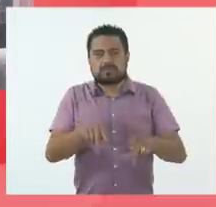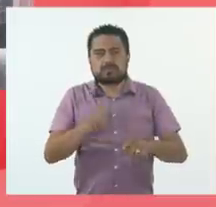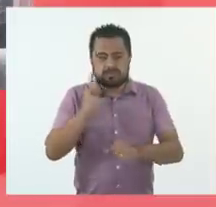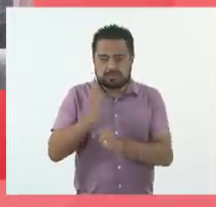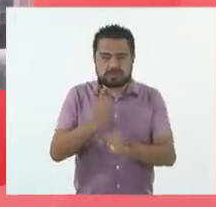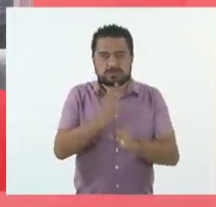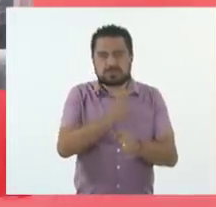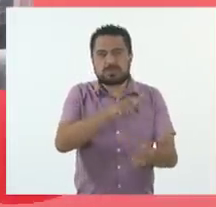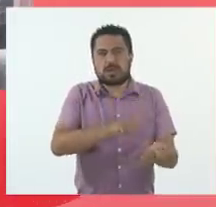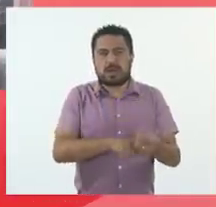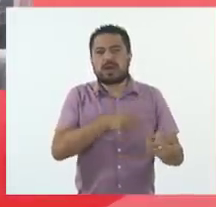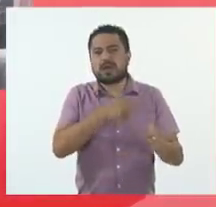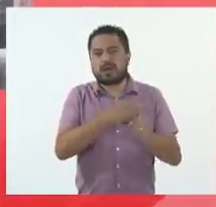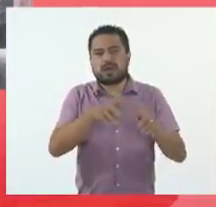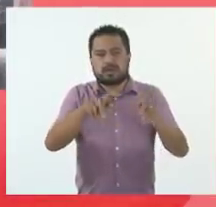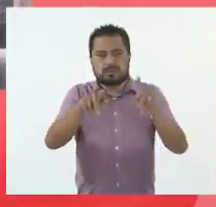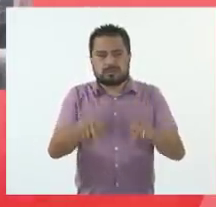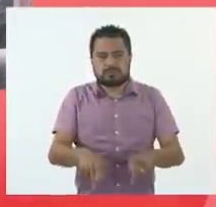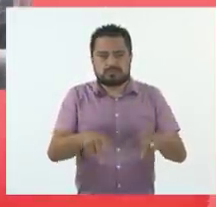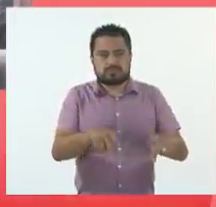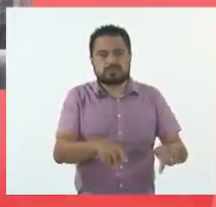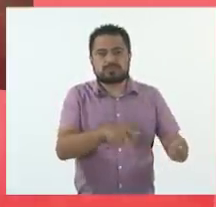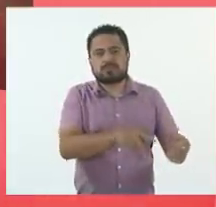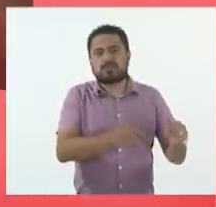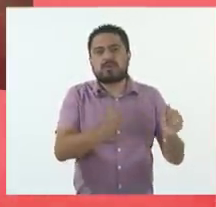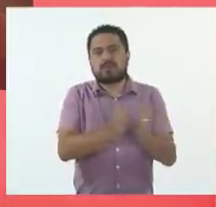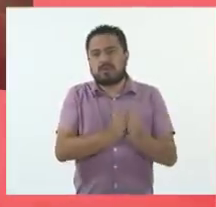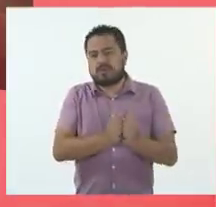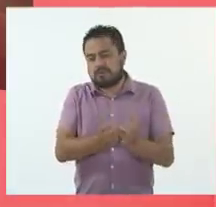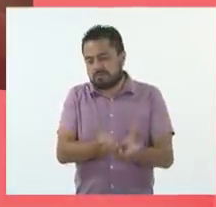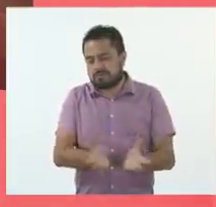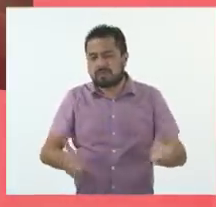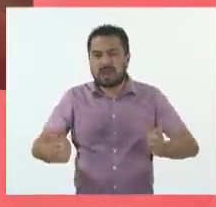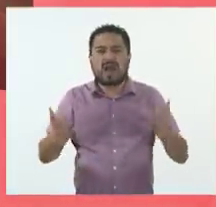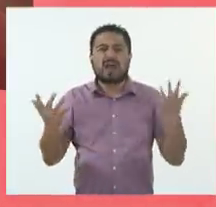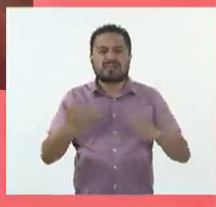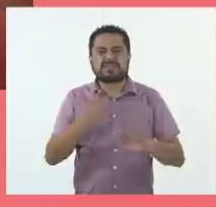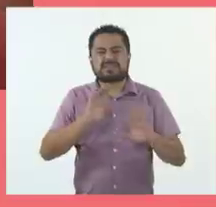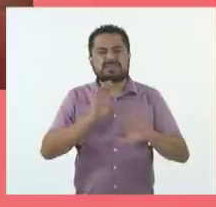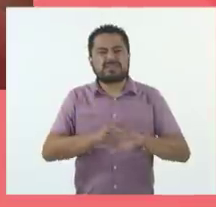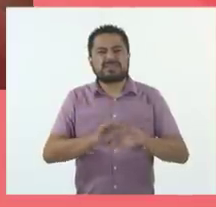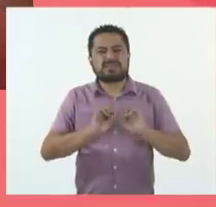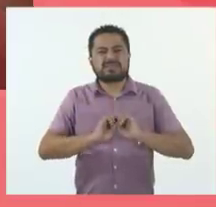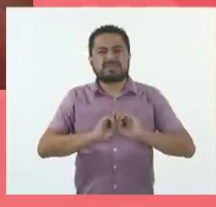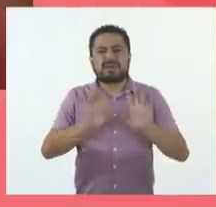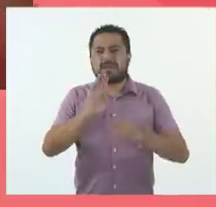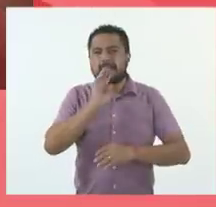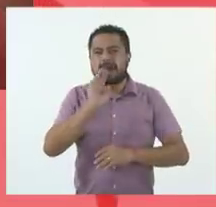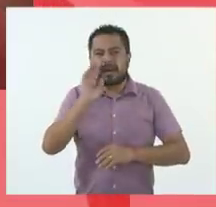encontrado este tipo de entierros. En vasijas. Hace una alusión muy clara a la Madre Tierra, que es la dadora de